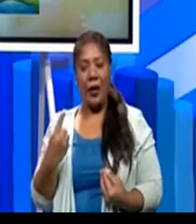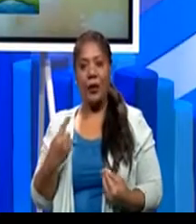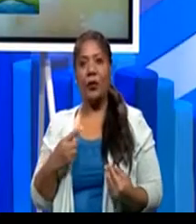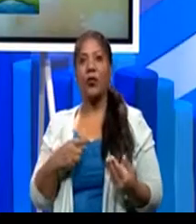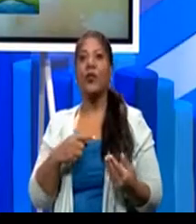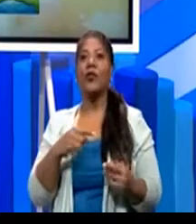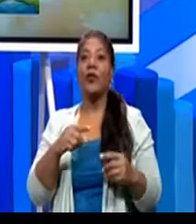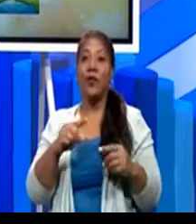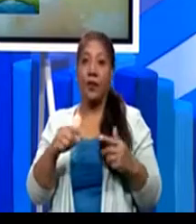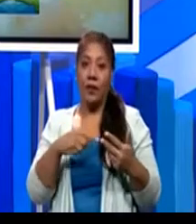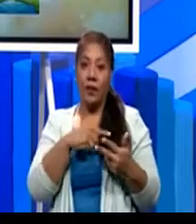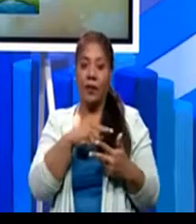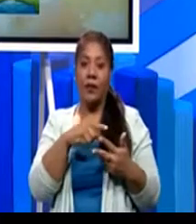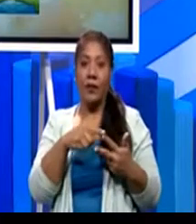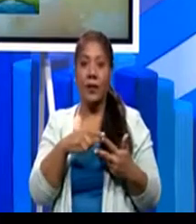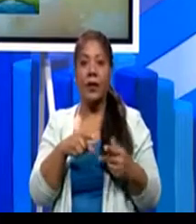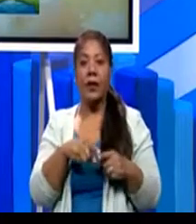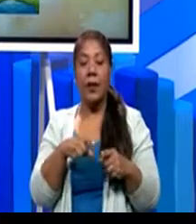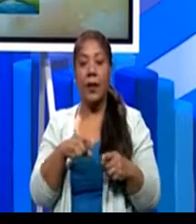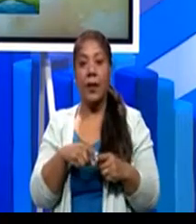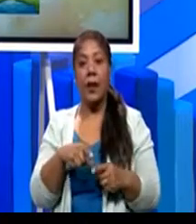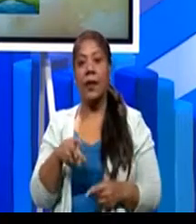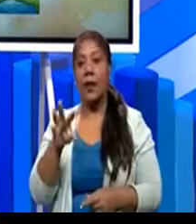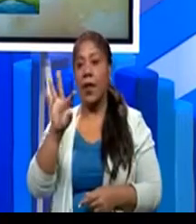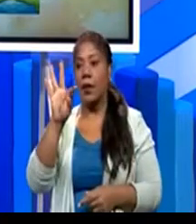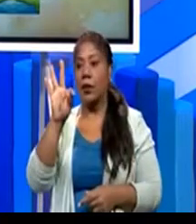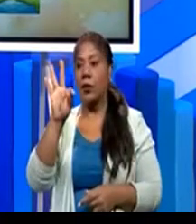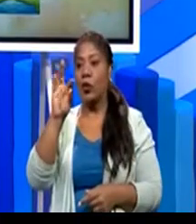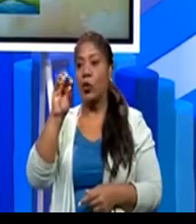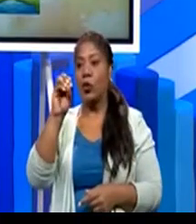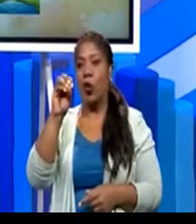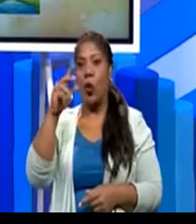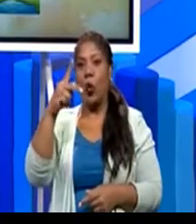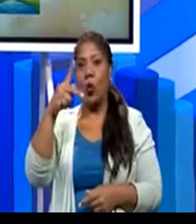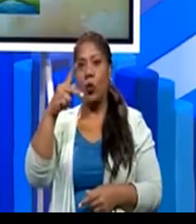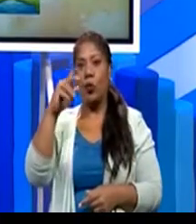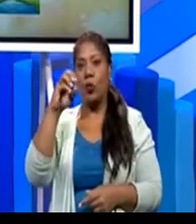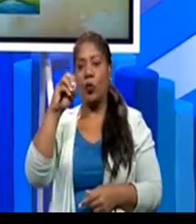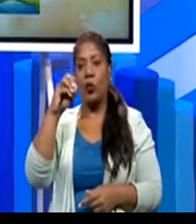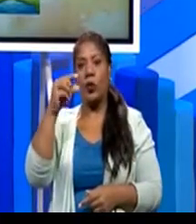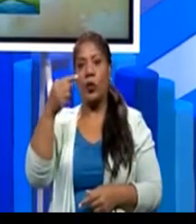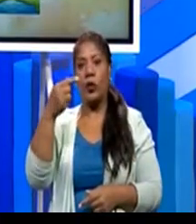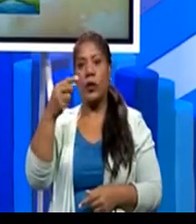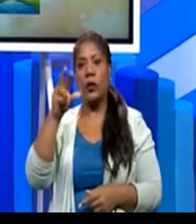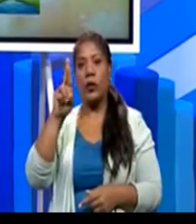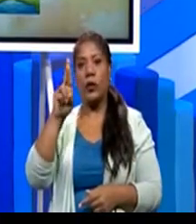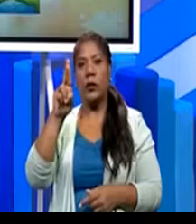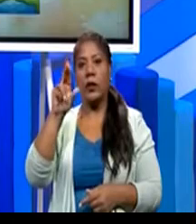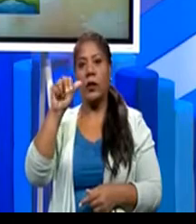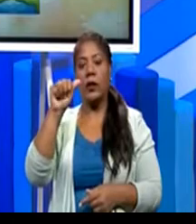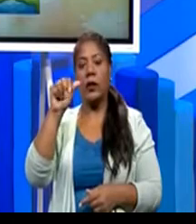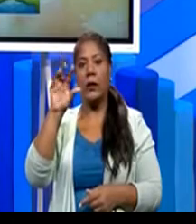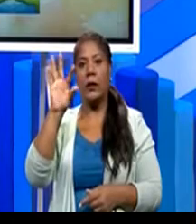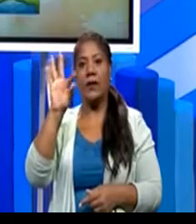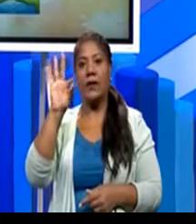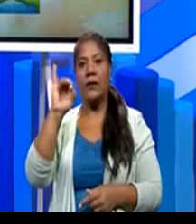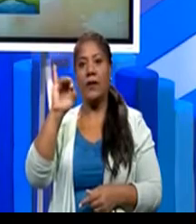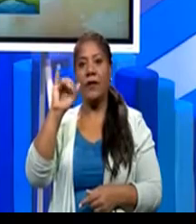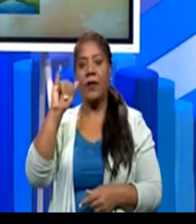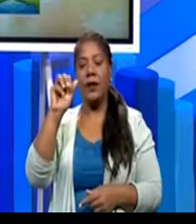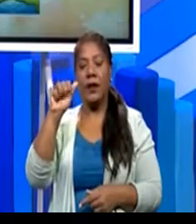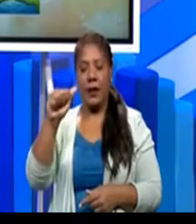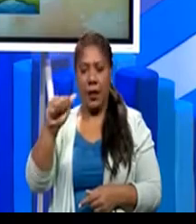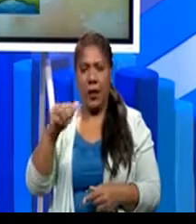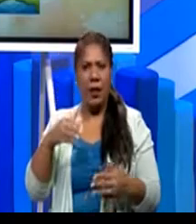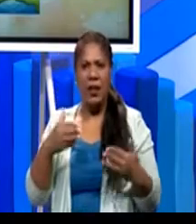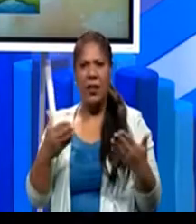clasificación, la topografía. ¿Y esto qué es? Suena como un poquito una palabra desconocida, ¿verdad? Bueno,